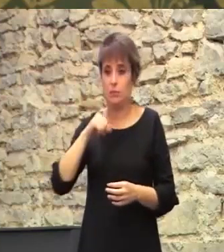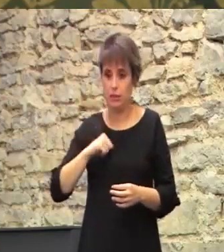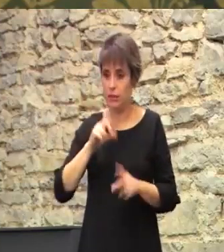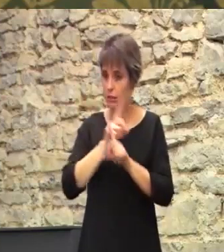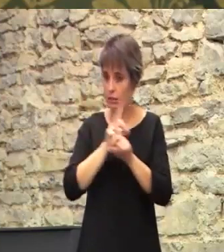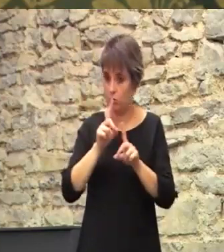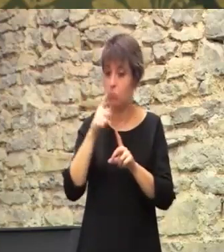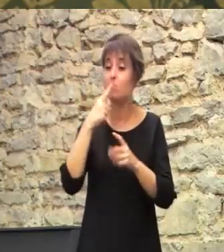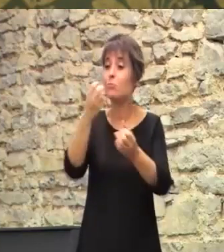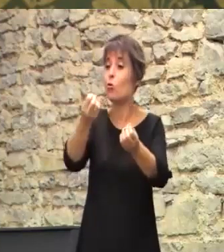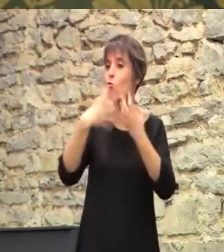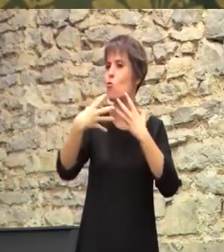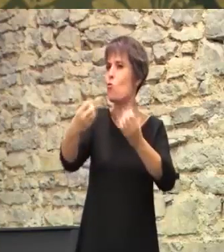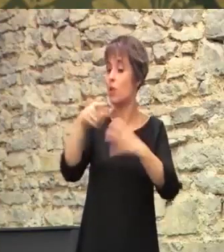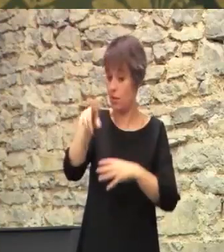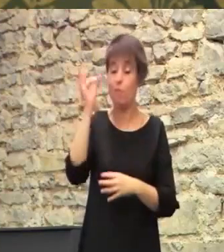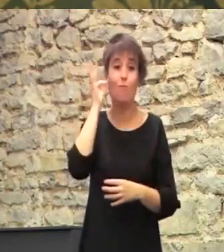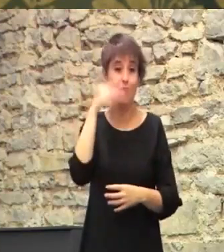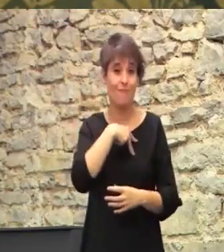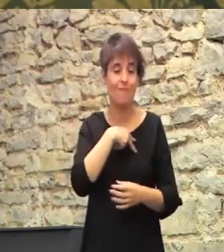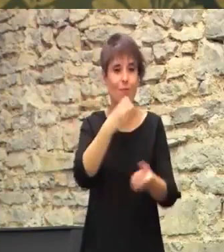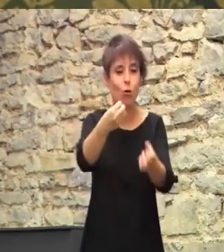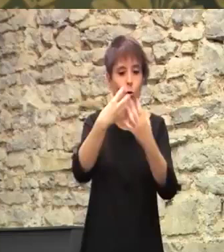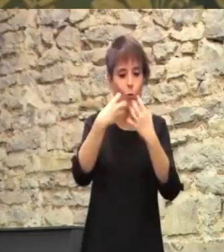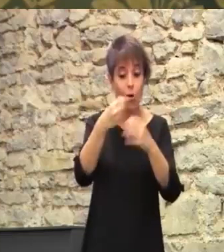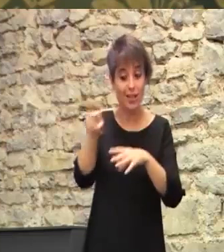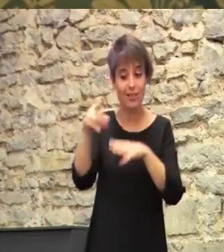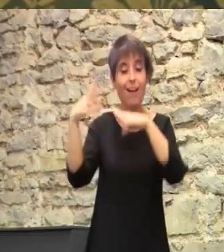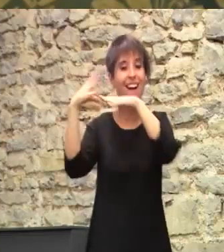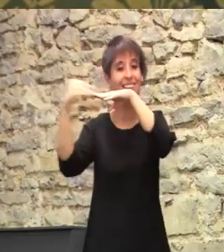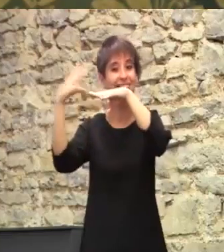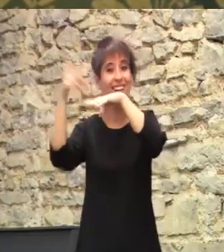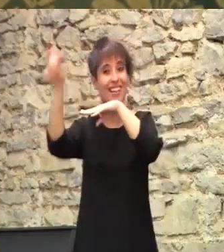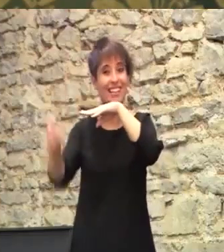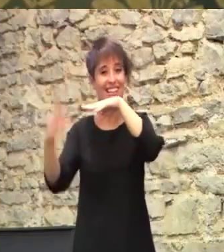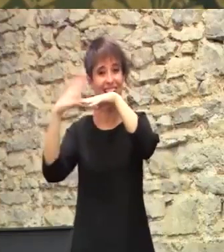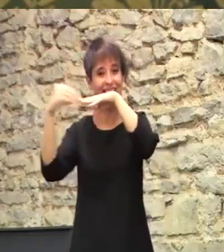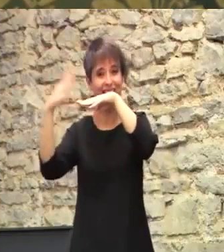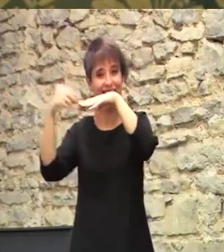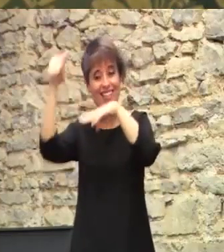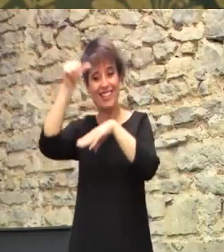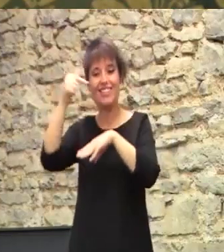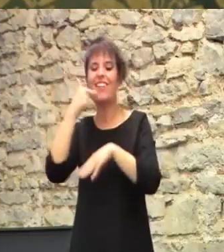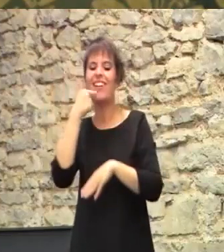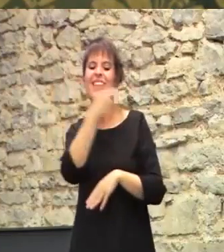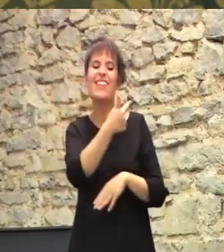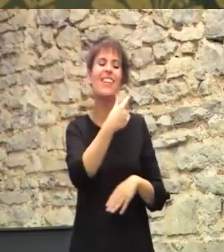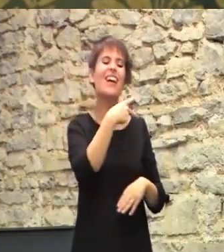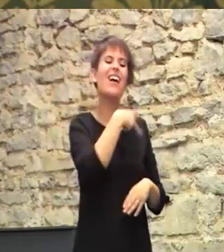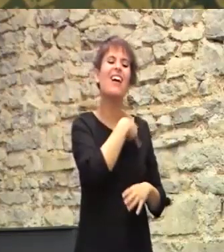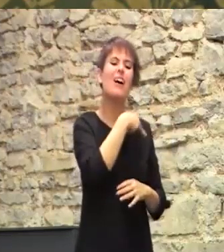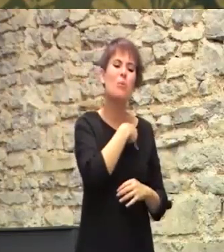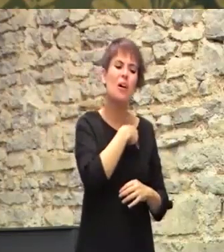una vez cuenta que un cliente le dice doctora